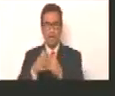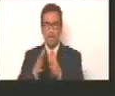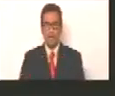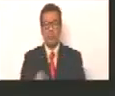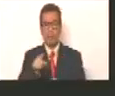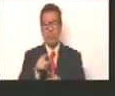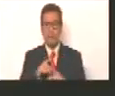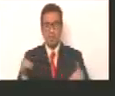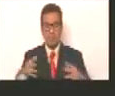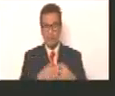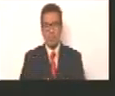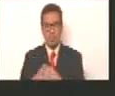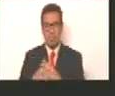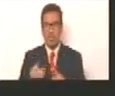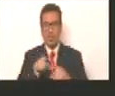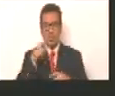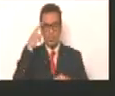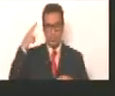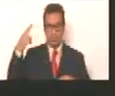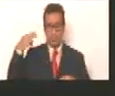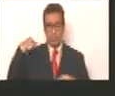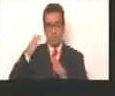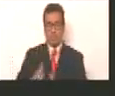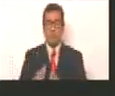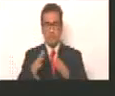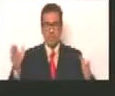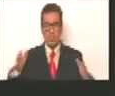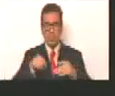ante la burguesía y ante el imperialismo.